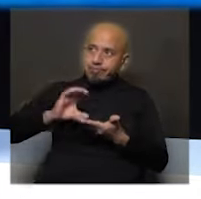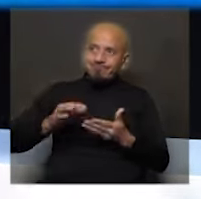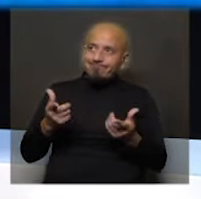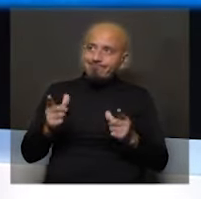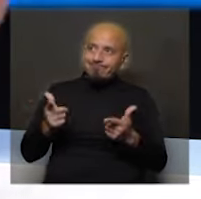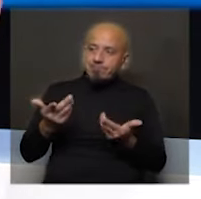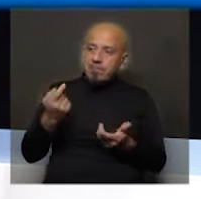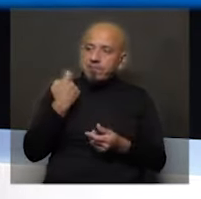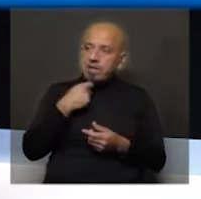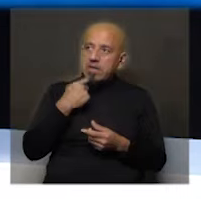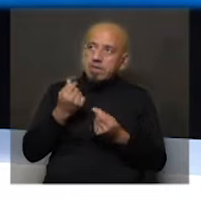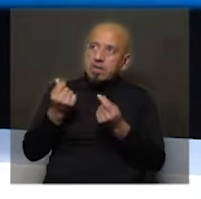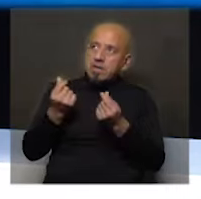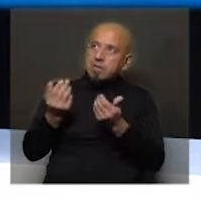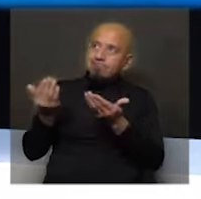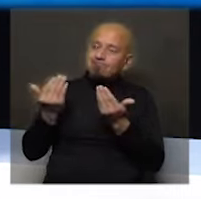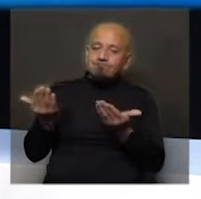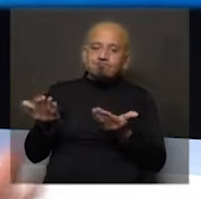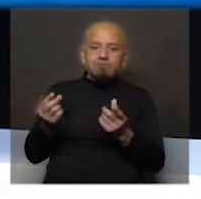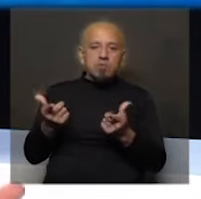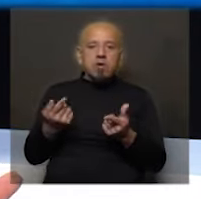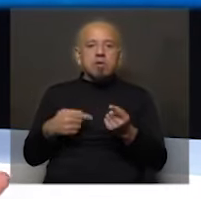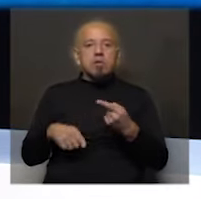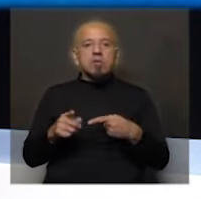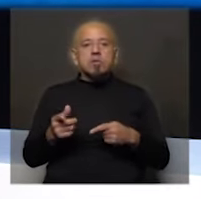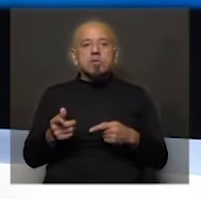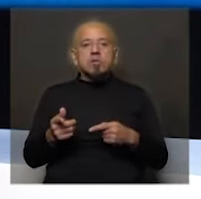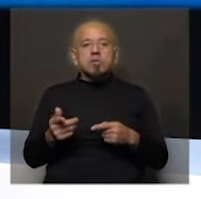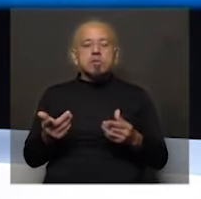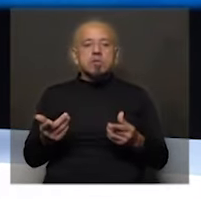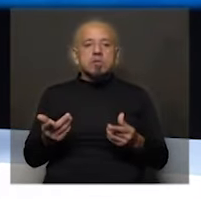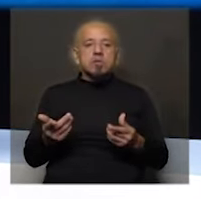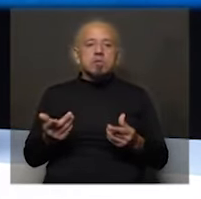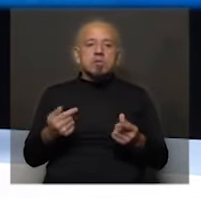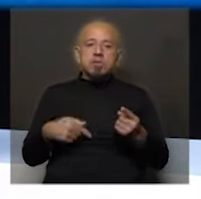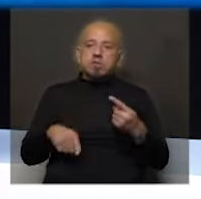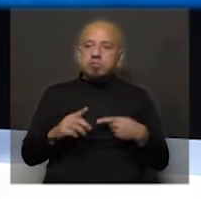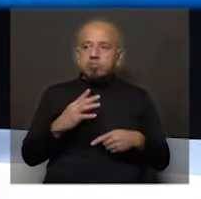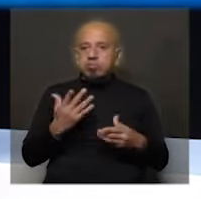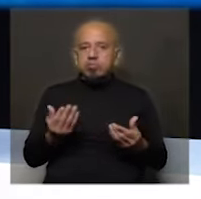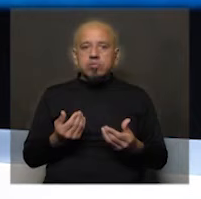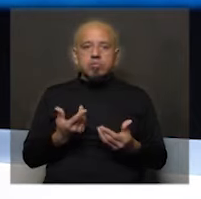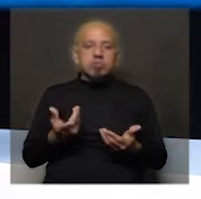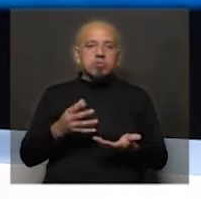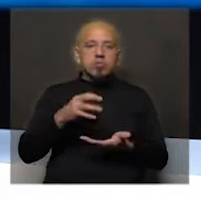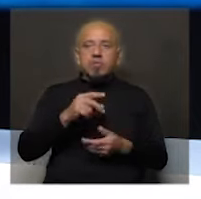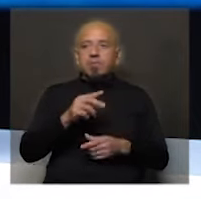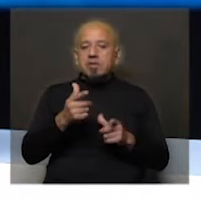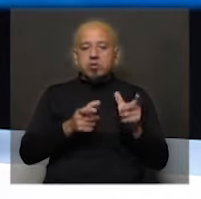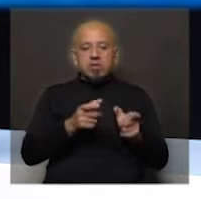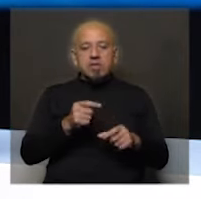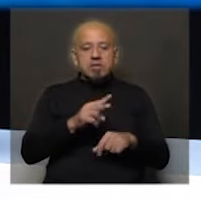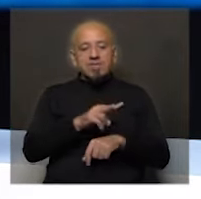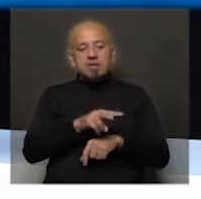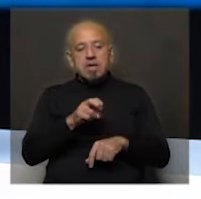medida que va aumentando eh la respuesta que tiene que dar No desde la cantidad de Fiscales que hay para investigar